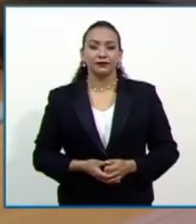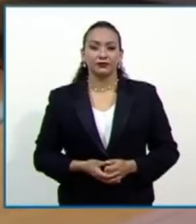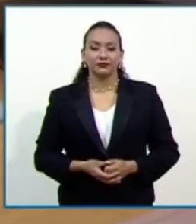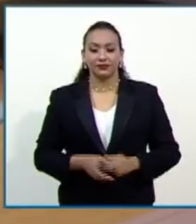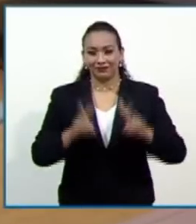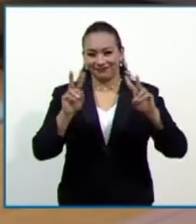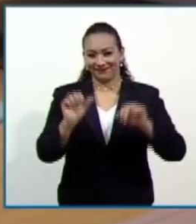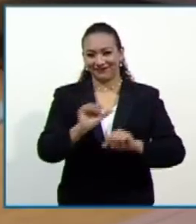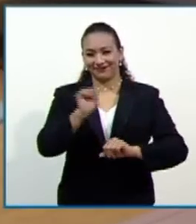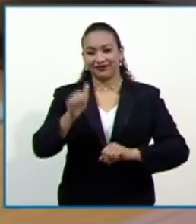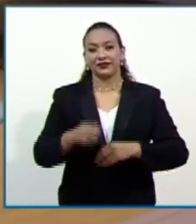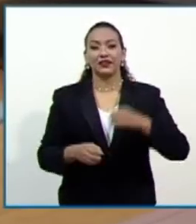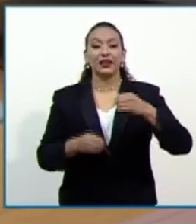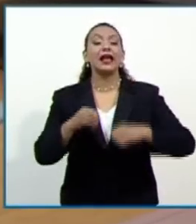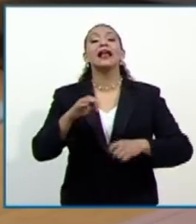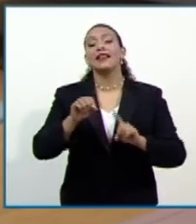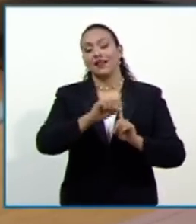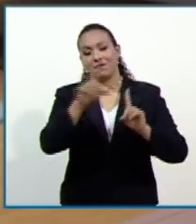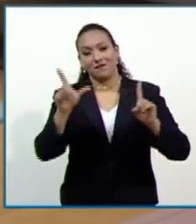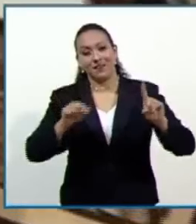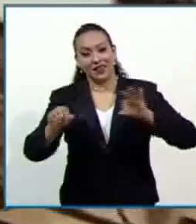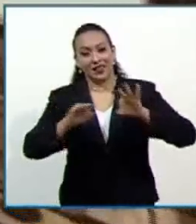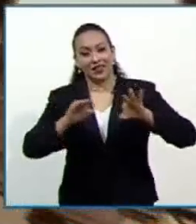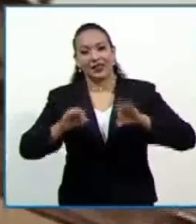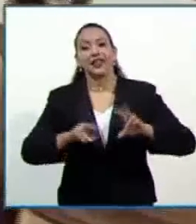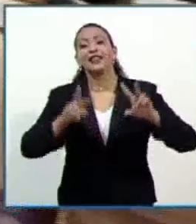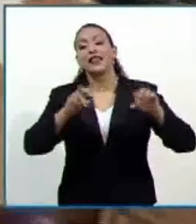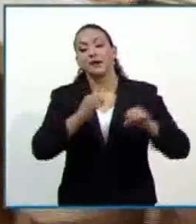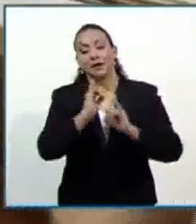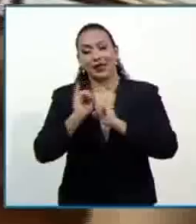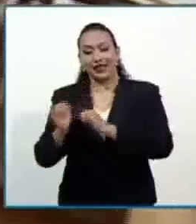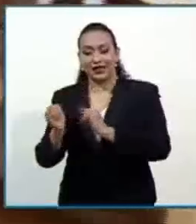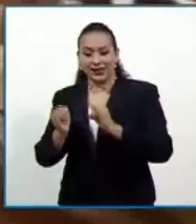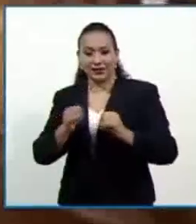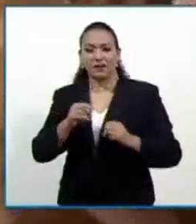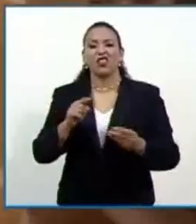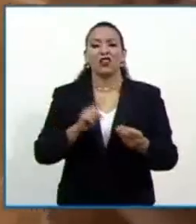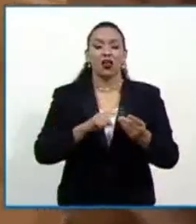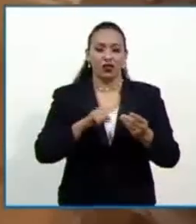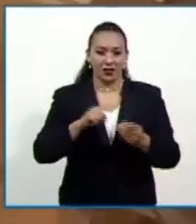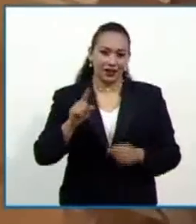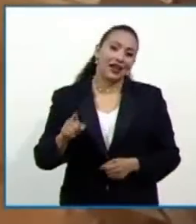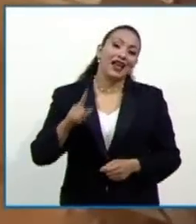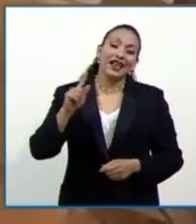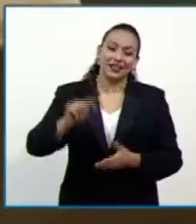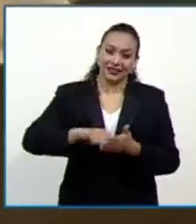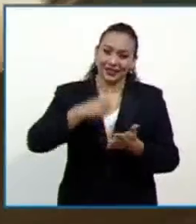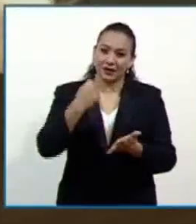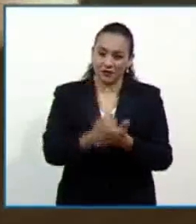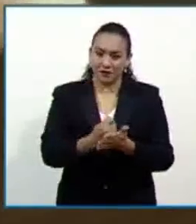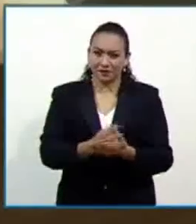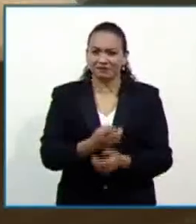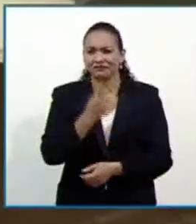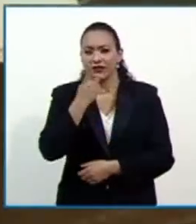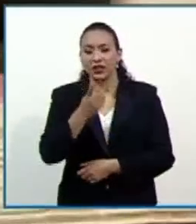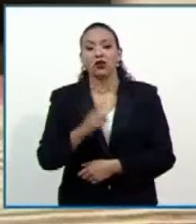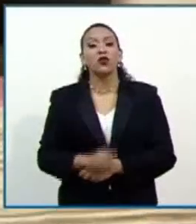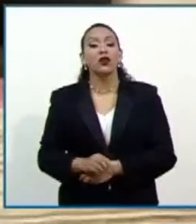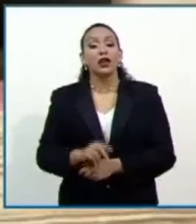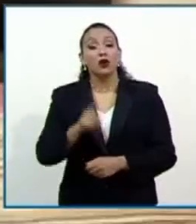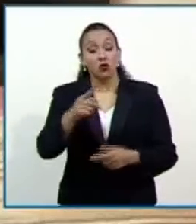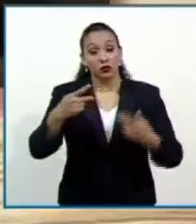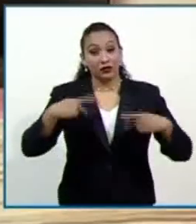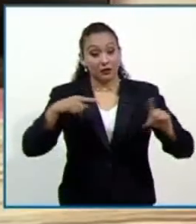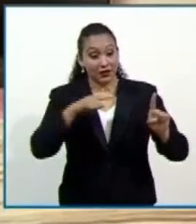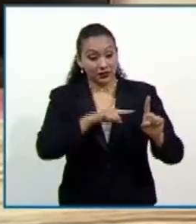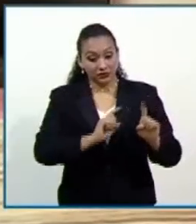En más temas, el Tribunal Federal Laboral de Asuntos Individuales con residencia en Reynosa, Tamaulipas, negó la reinstalación de un trabajador del